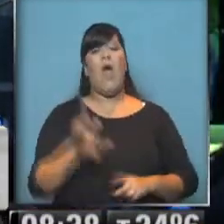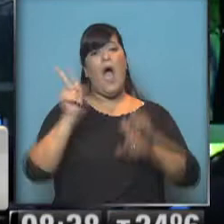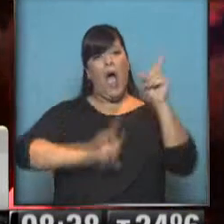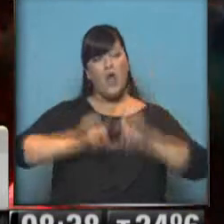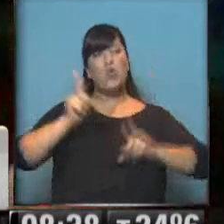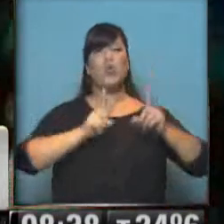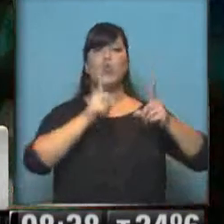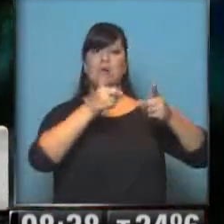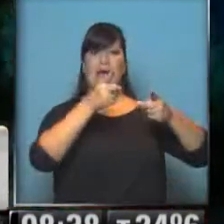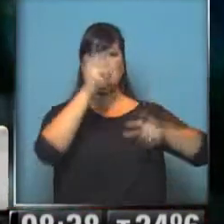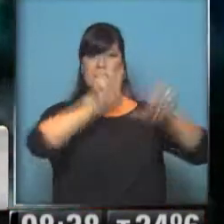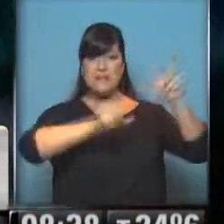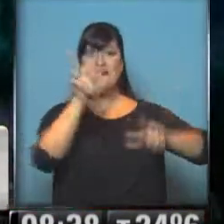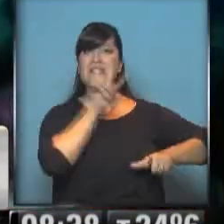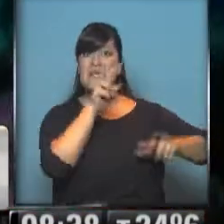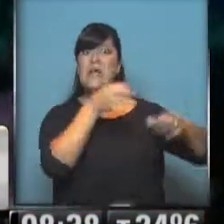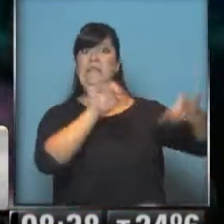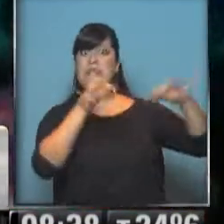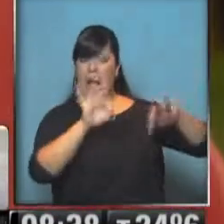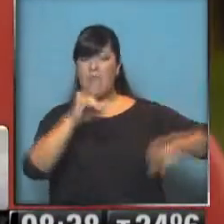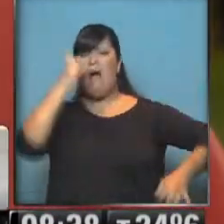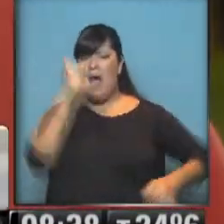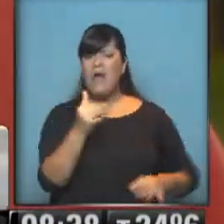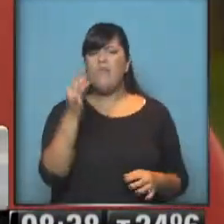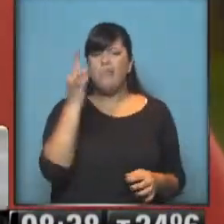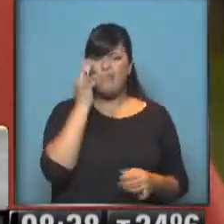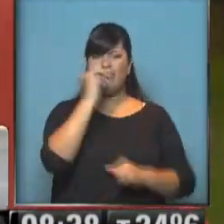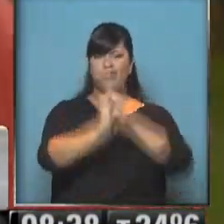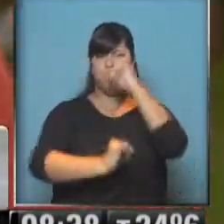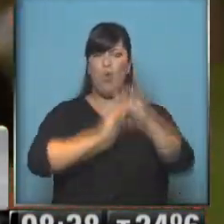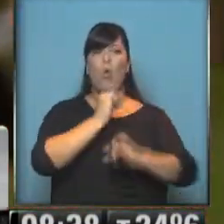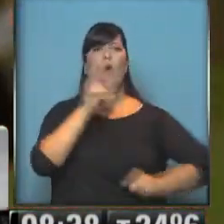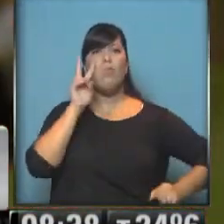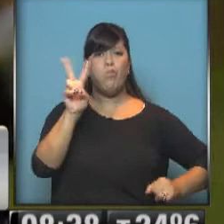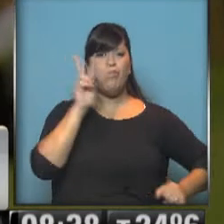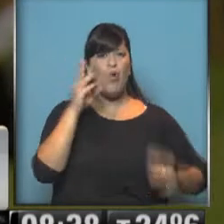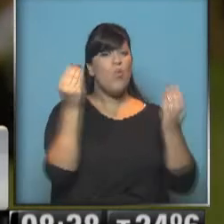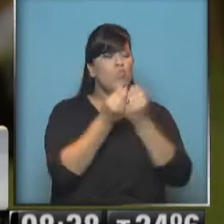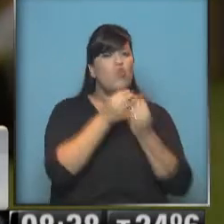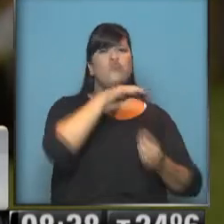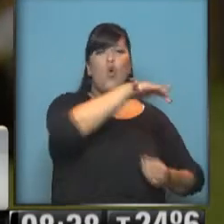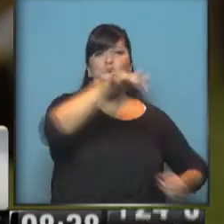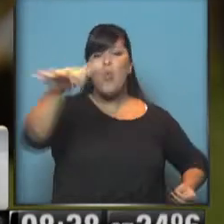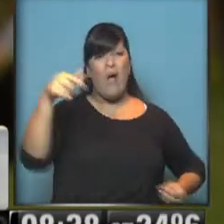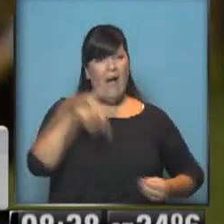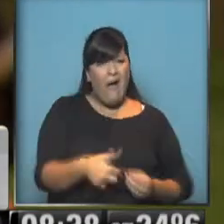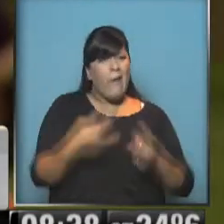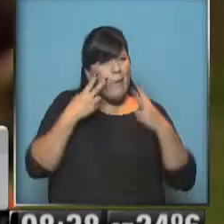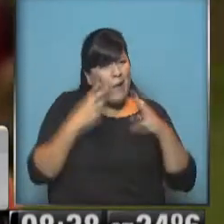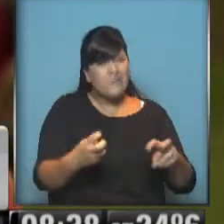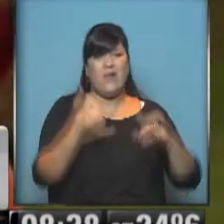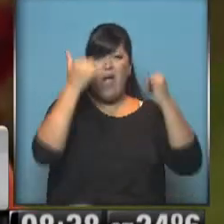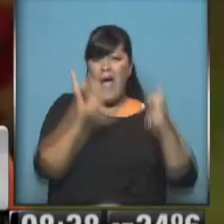algo. Hay testigos que dicen haberla visto en un montón de lugares. Eso se investiga, pero